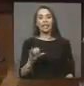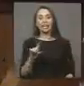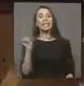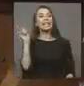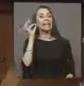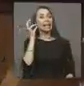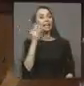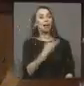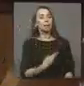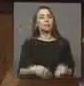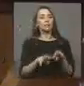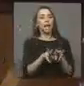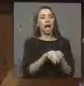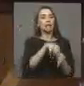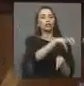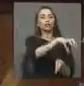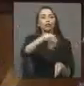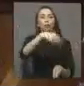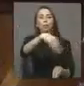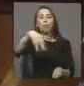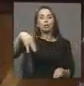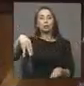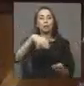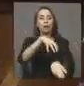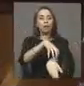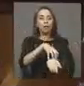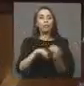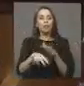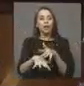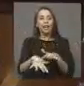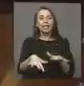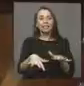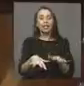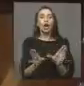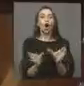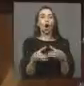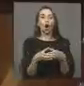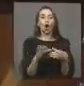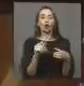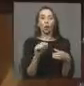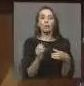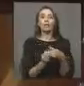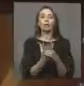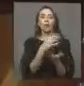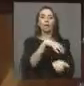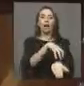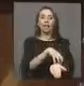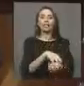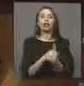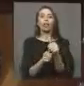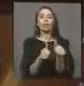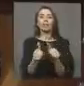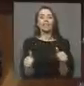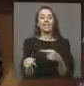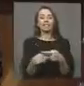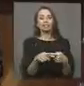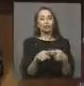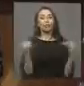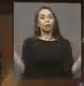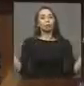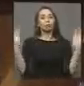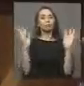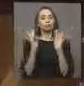de Los Ríos, y por supuesto también a los integrantes del Comité de Nueva Región y dirigentes sociales que hoy día han querido asistir a